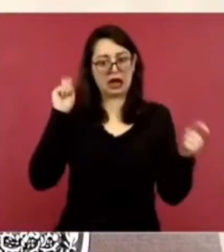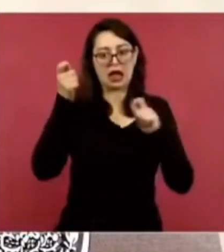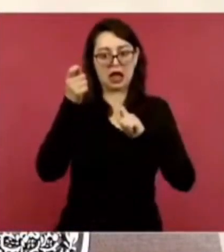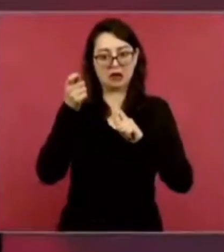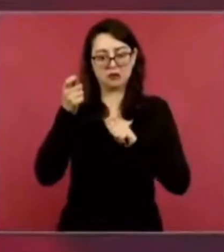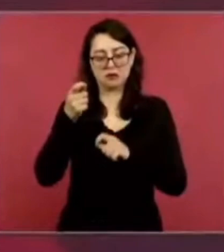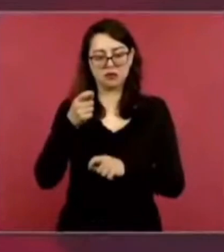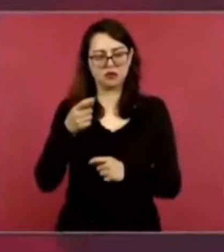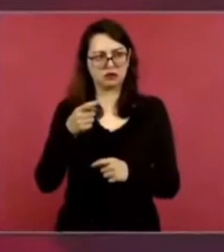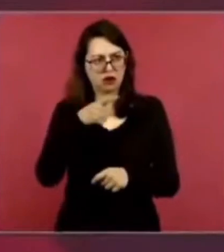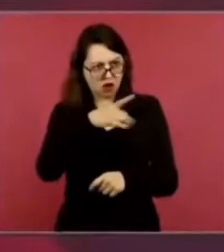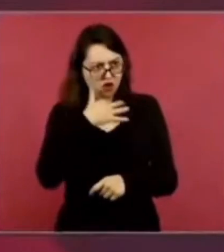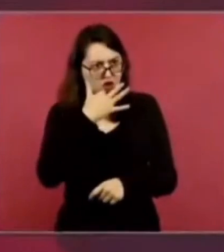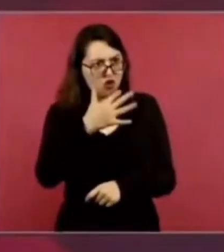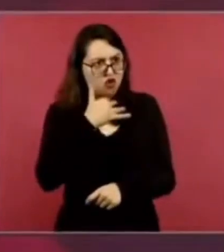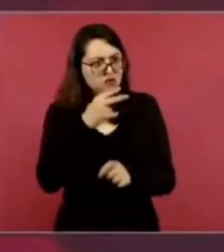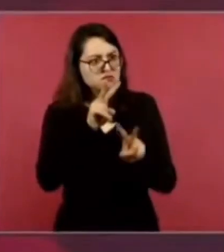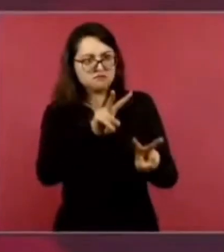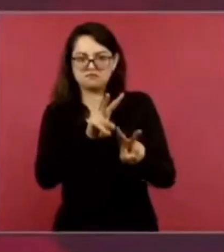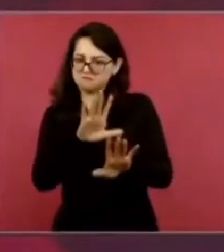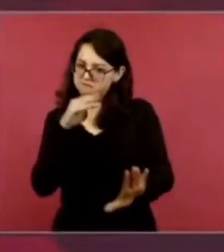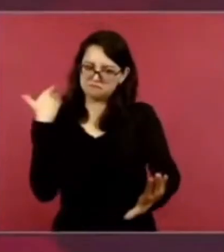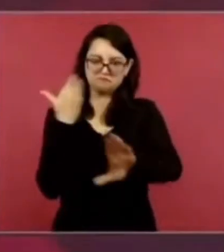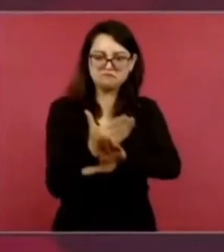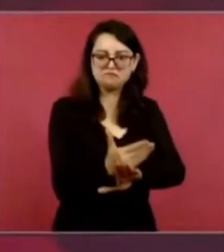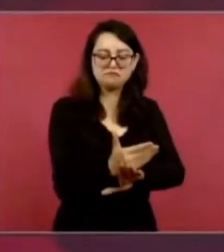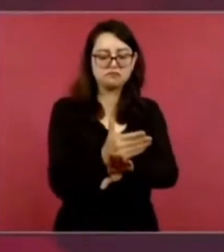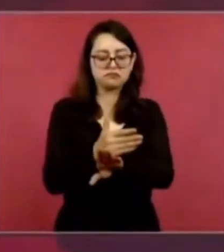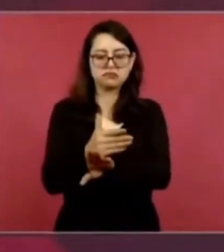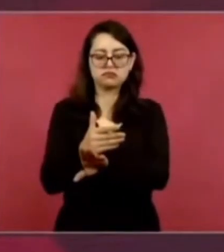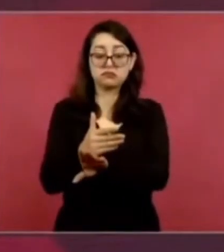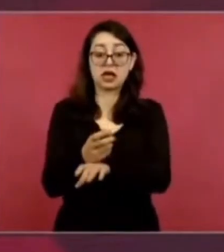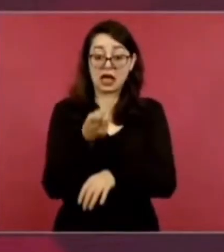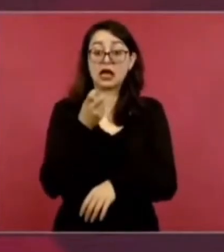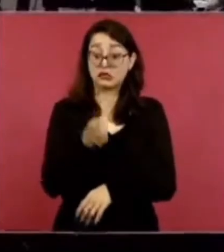Eso es lo que considero va a ayudar mucho.